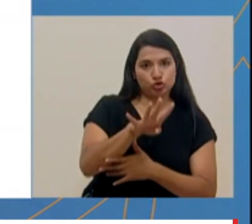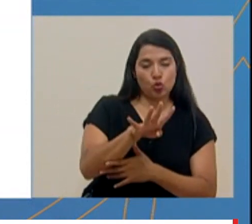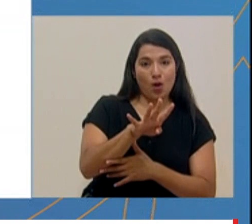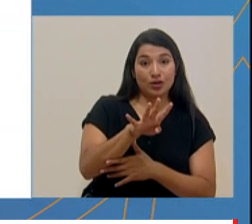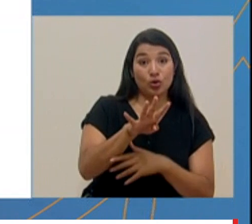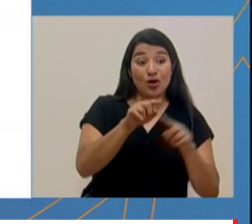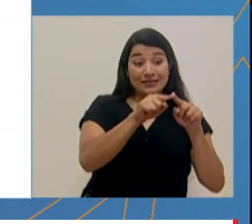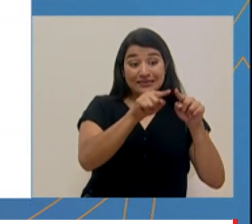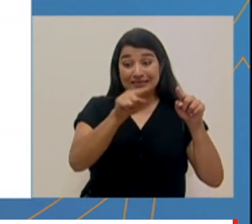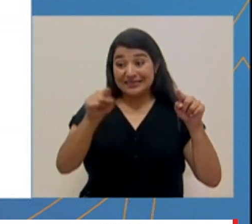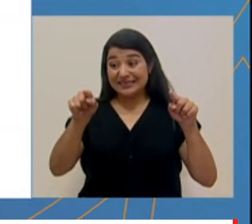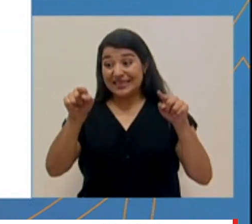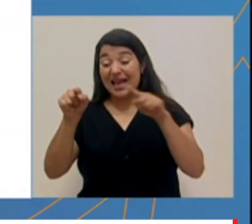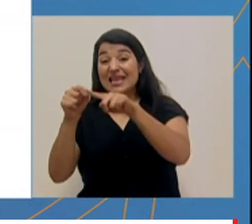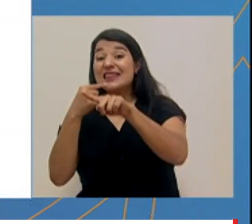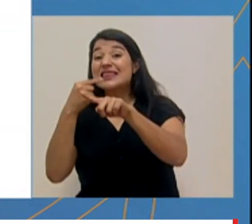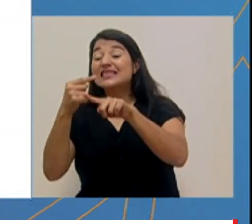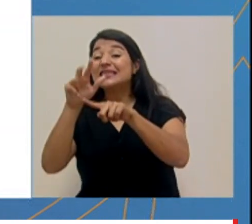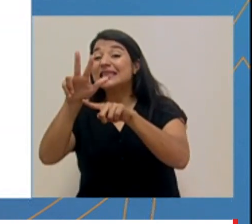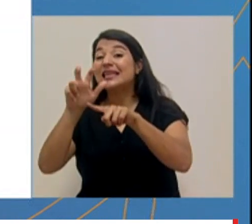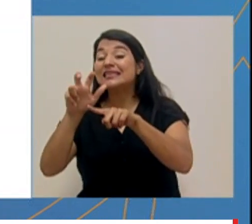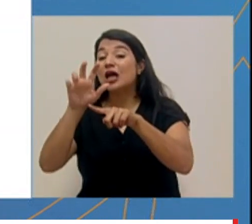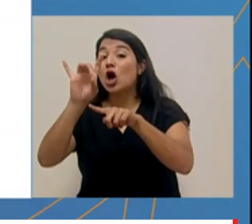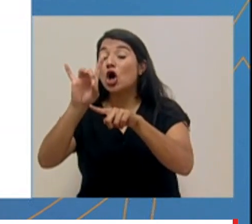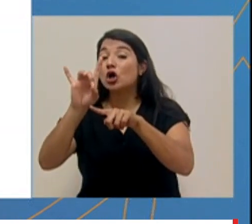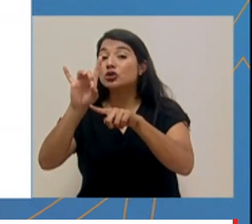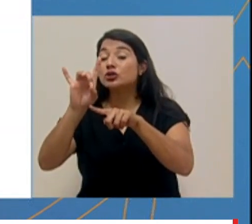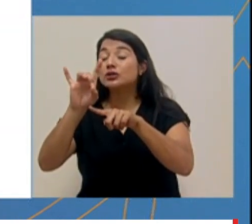estamos proyectando llegar a